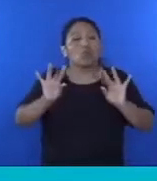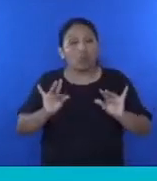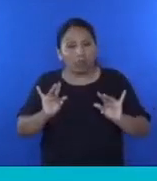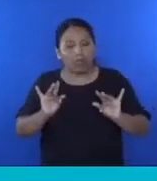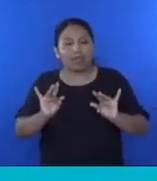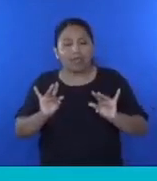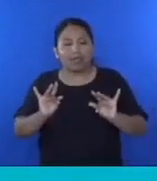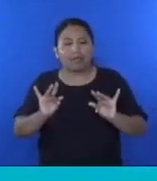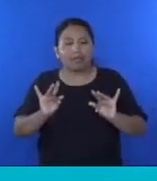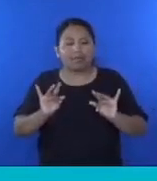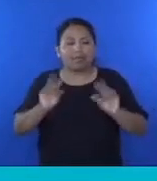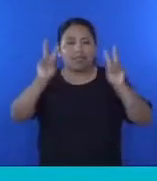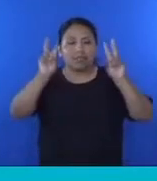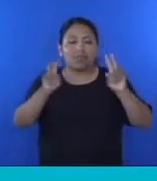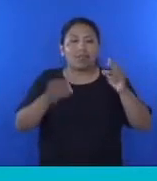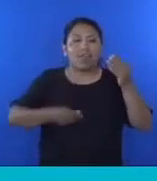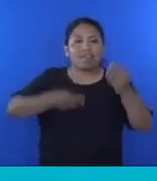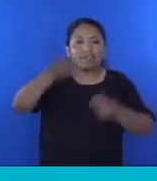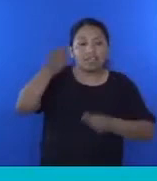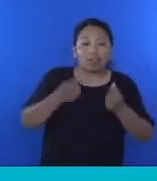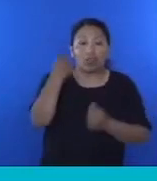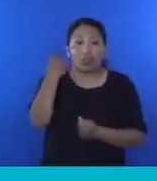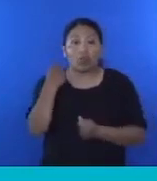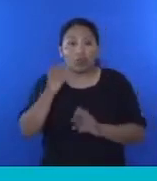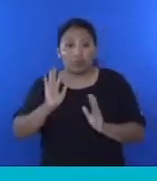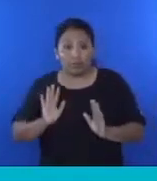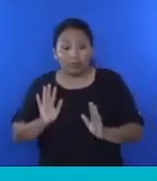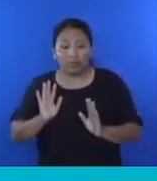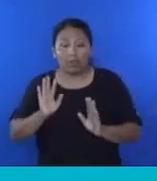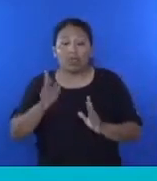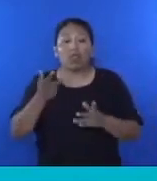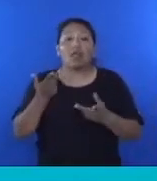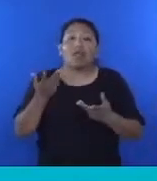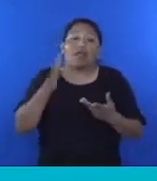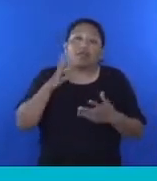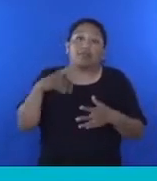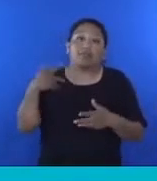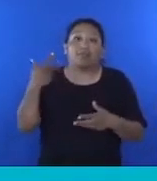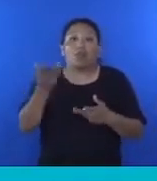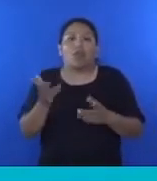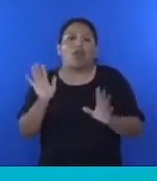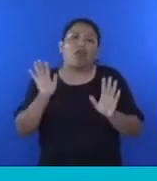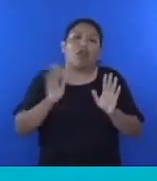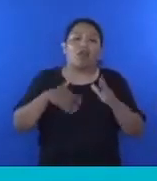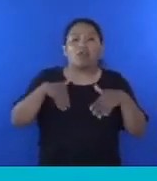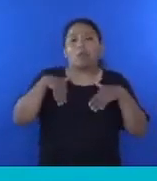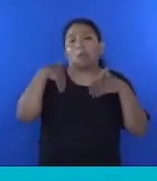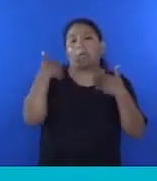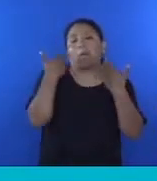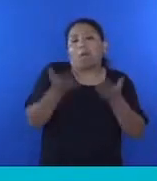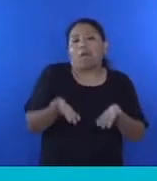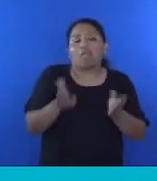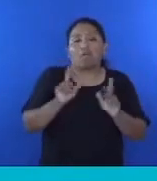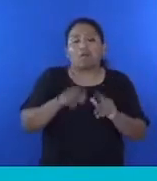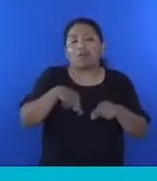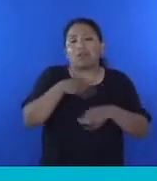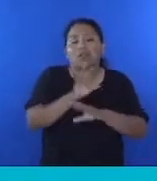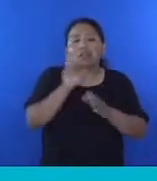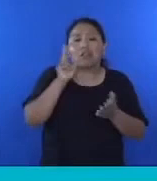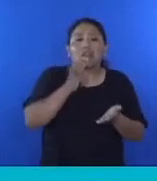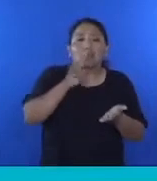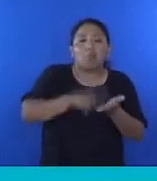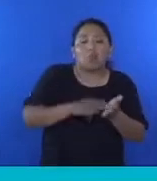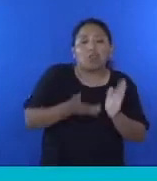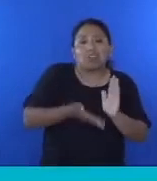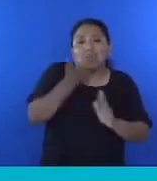vista financiero y económico, que además, si nosotros le agregáramos con absoluta irresponsabilidad, es decir, no votamos ningún incremento de impuestos,